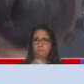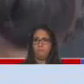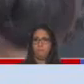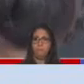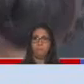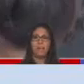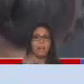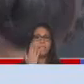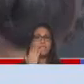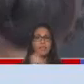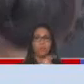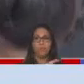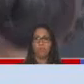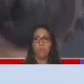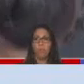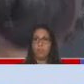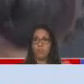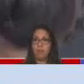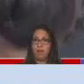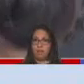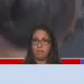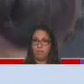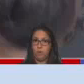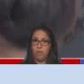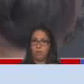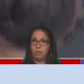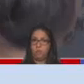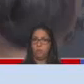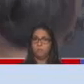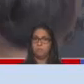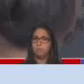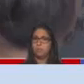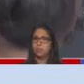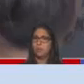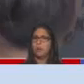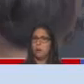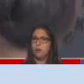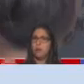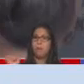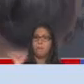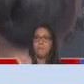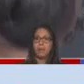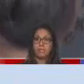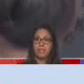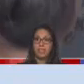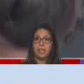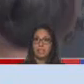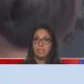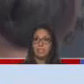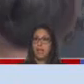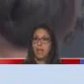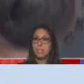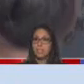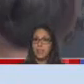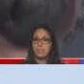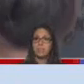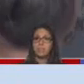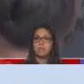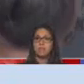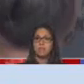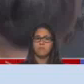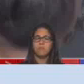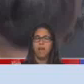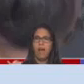investigación que usted desarrolló hasta el momento, las personas que están en este momento apresadas, ¿contaban con la